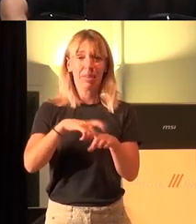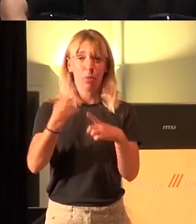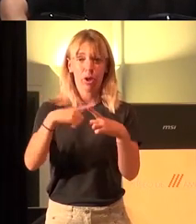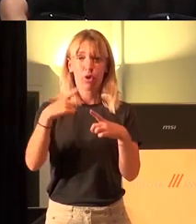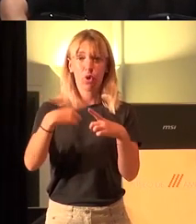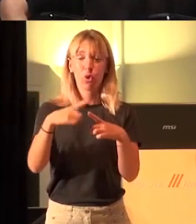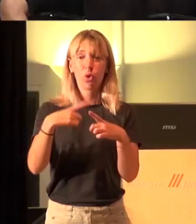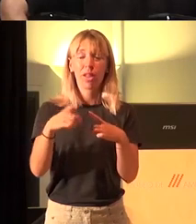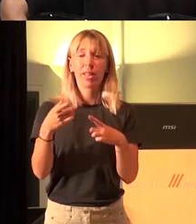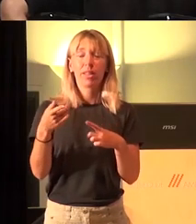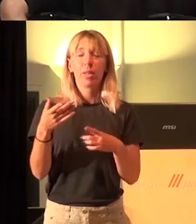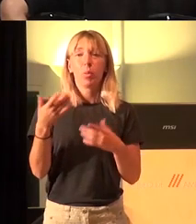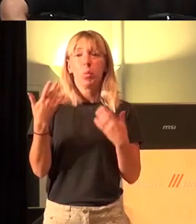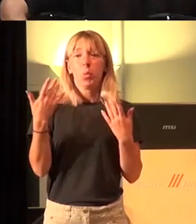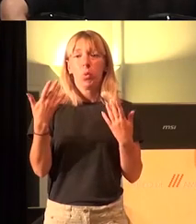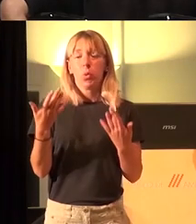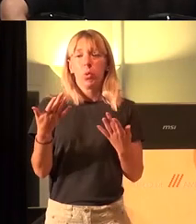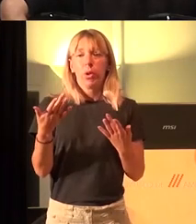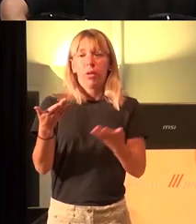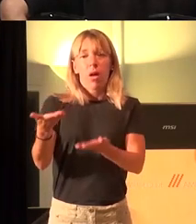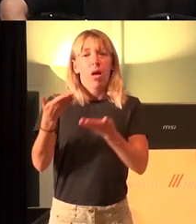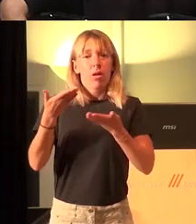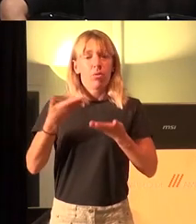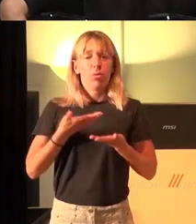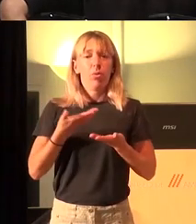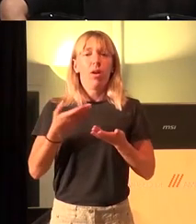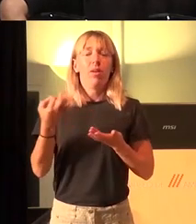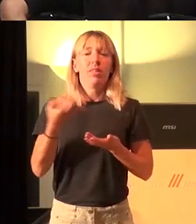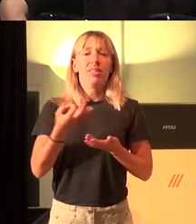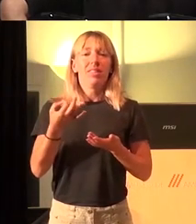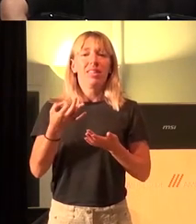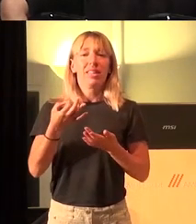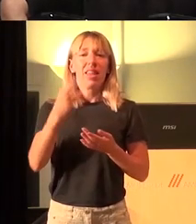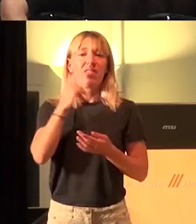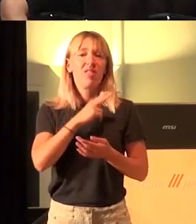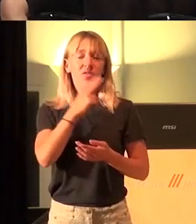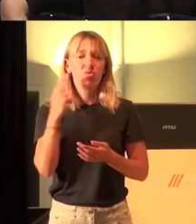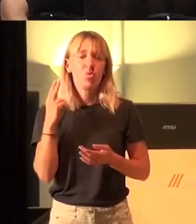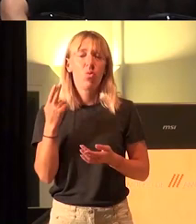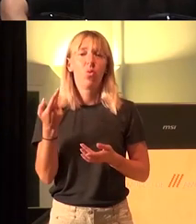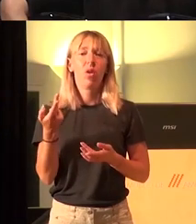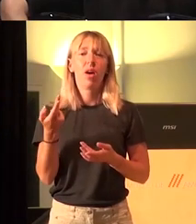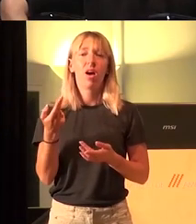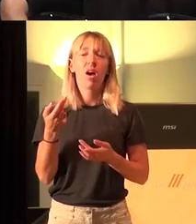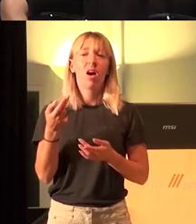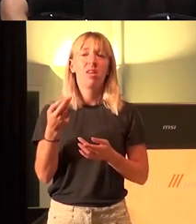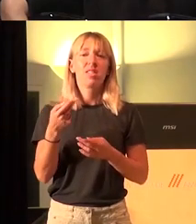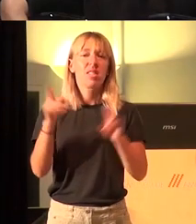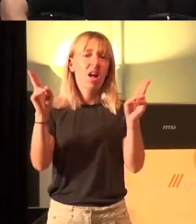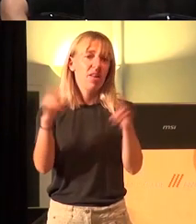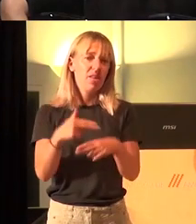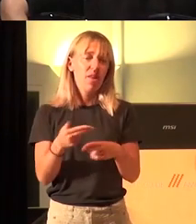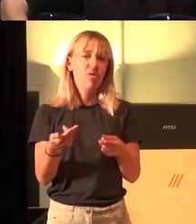cosas pues nos ayuden a que la censura y la